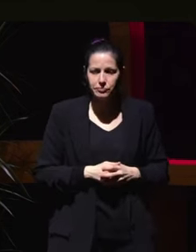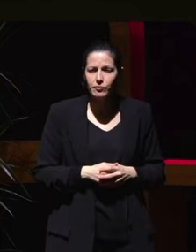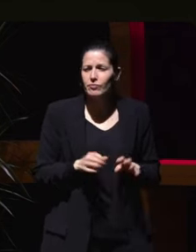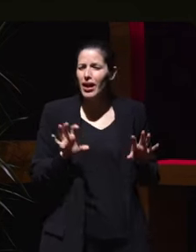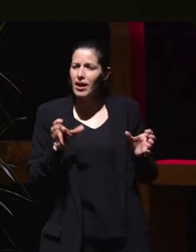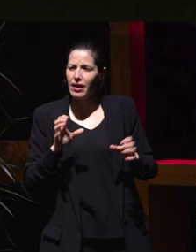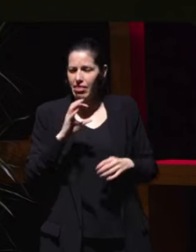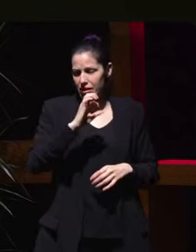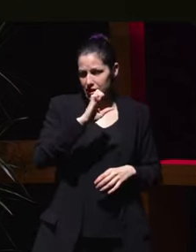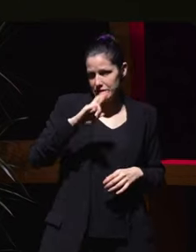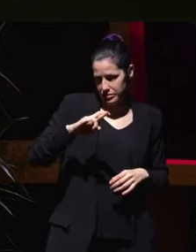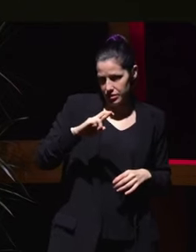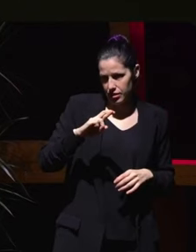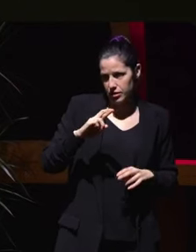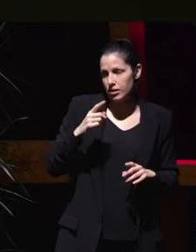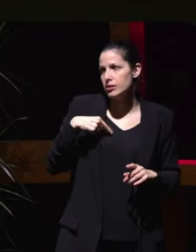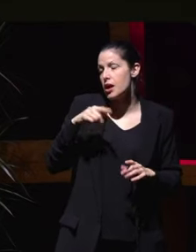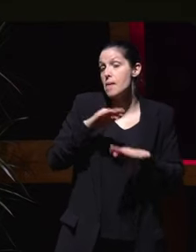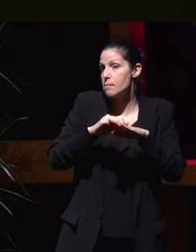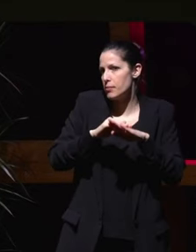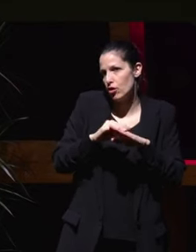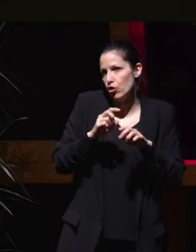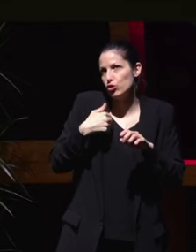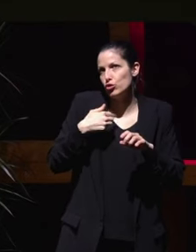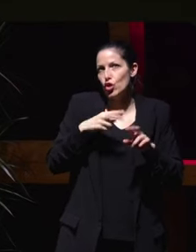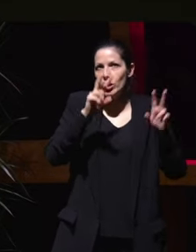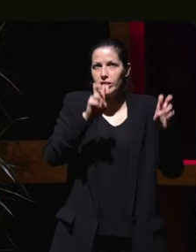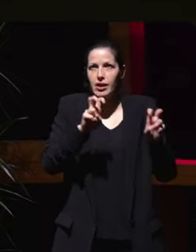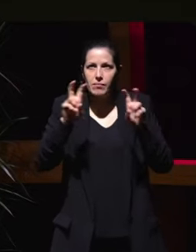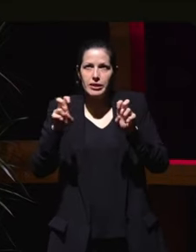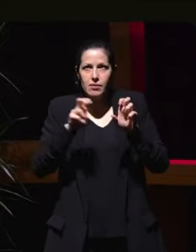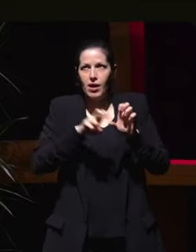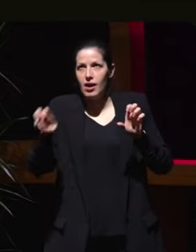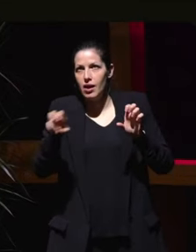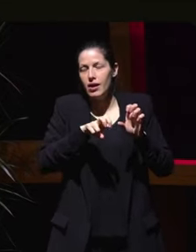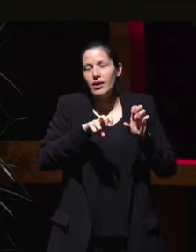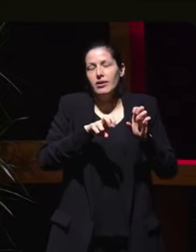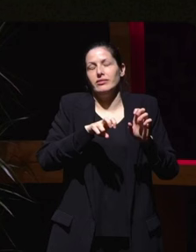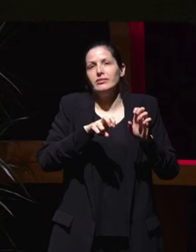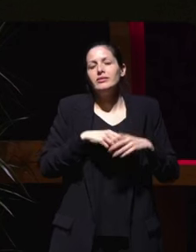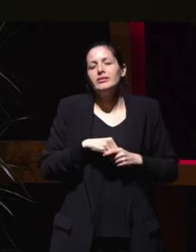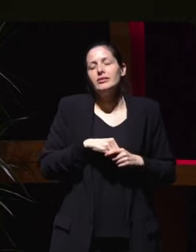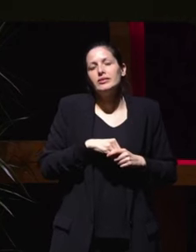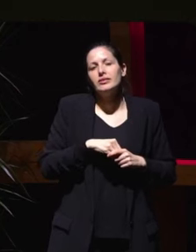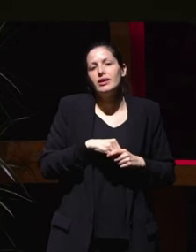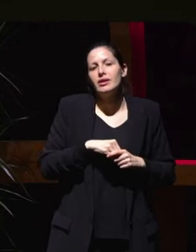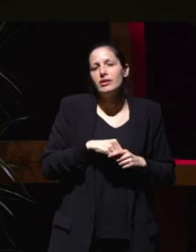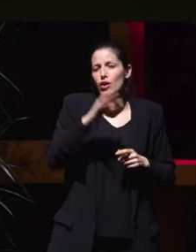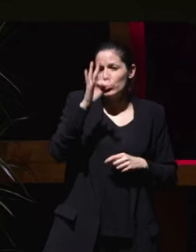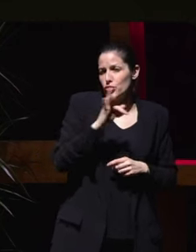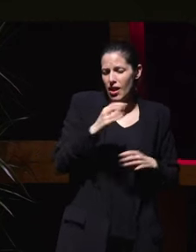esa diferencia, e perdón se vou saltando, pero que se me van acordando cousas, hai 20 equipos en primeira